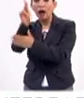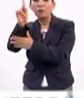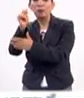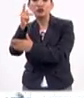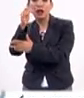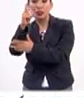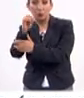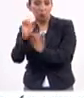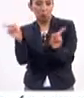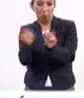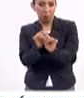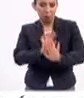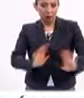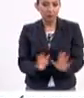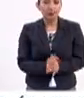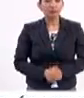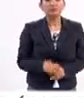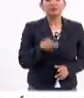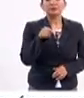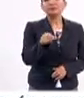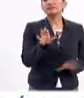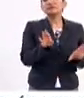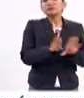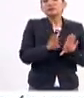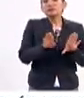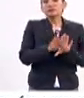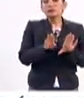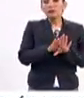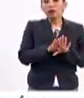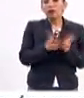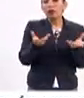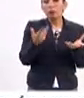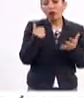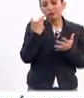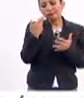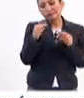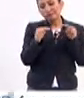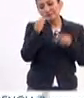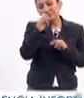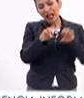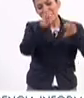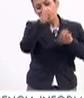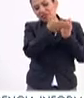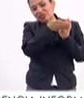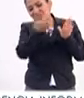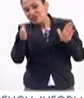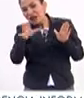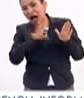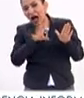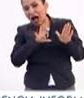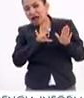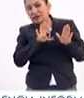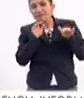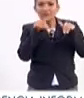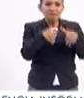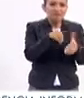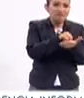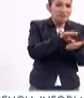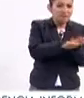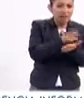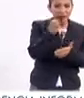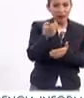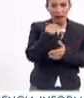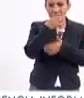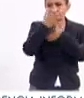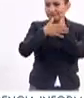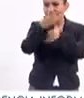quieres estudiar un posgrado. ¿Qué rangos de edad pueden inscribirse o pueden acceder a